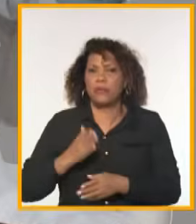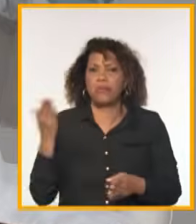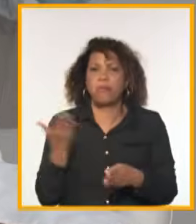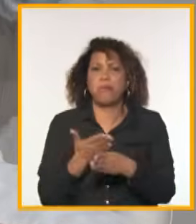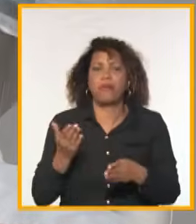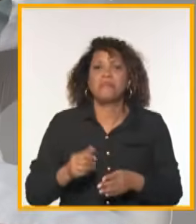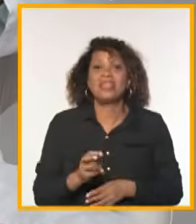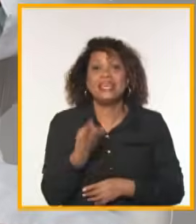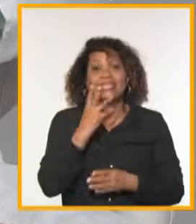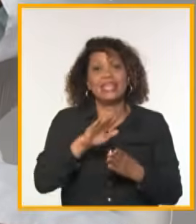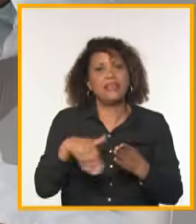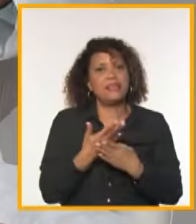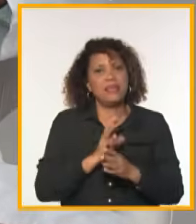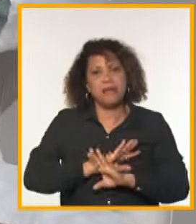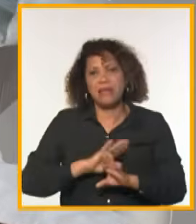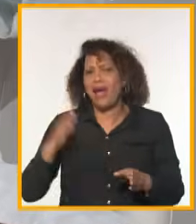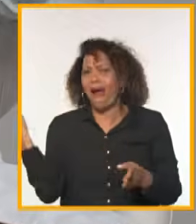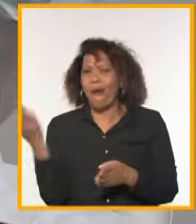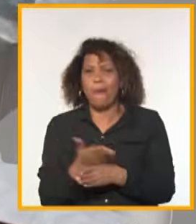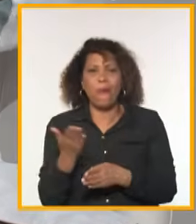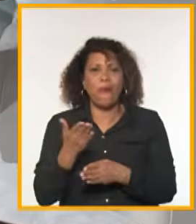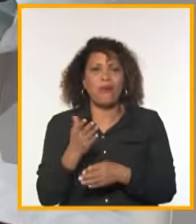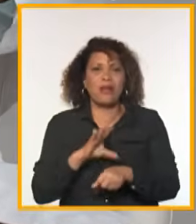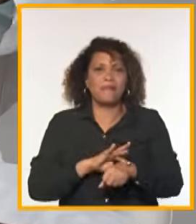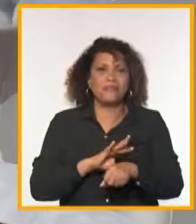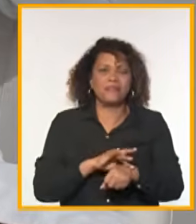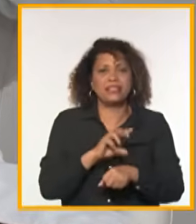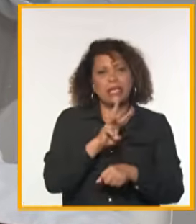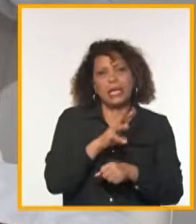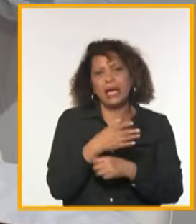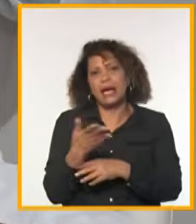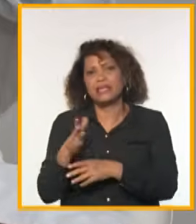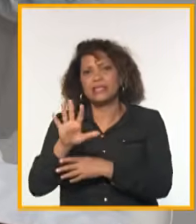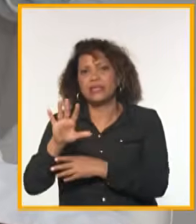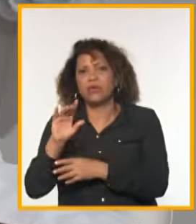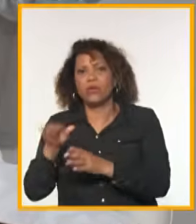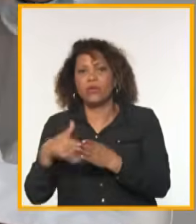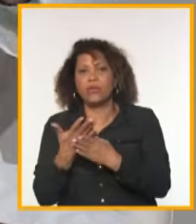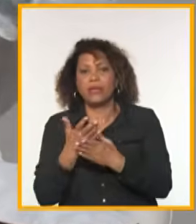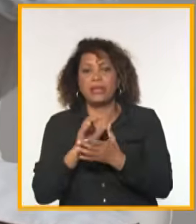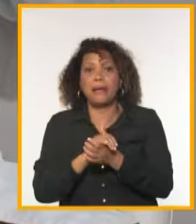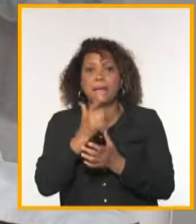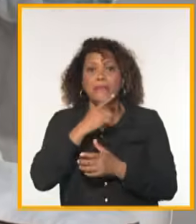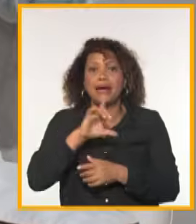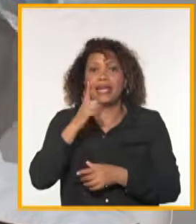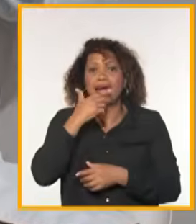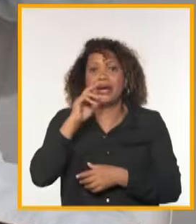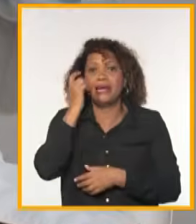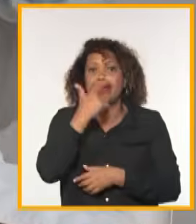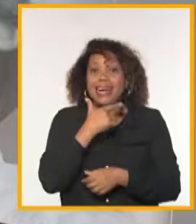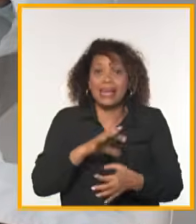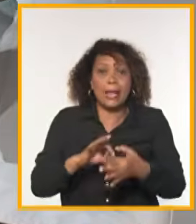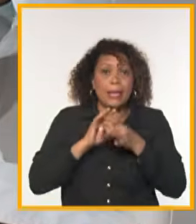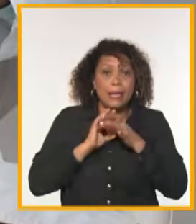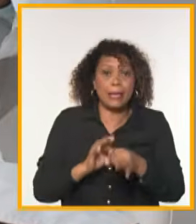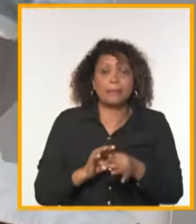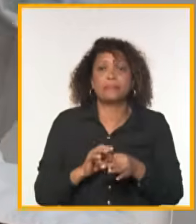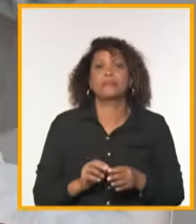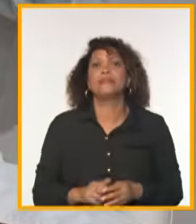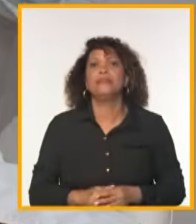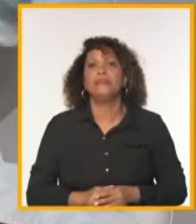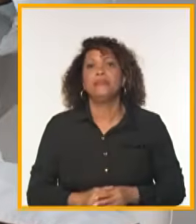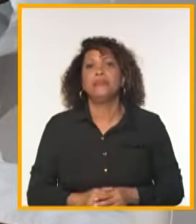3 días yo podía curar a las personas, entre 3 y 5 días, de malaria inclusive severas, graves. Se hicieron tesis sobre eso